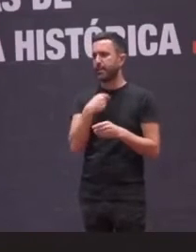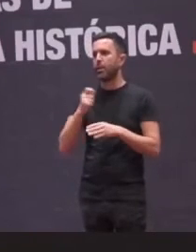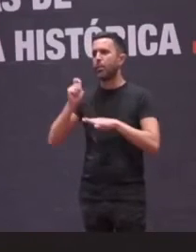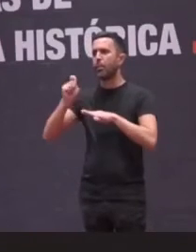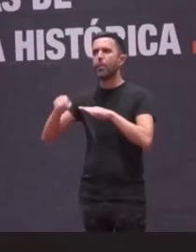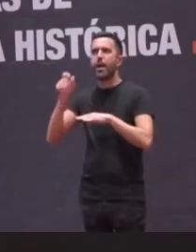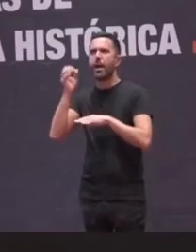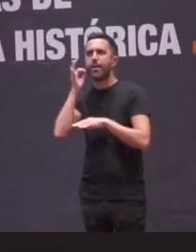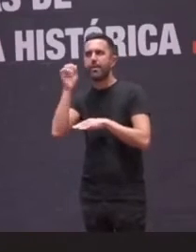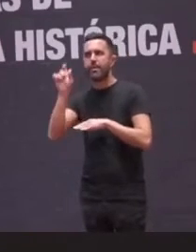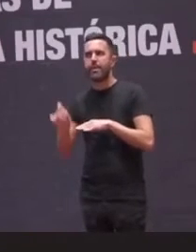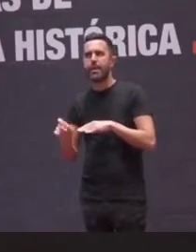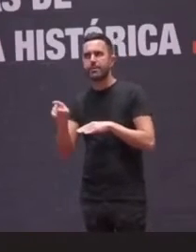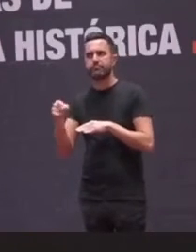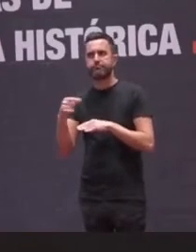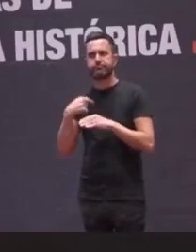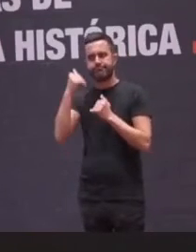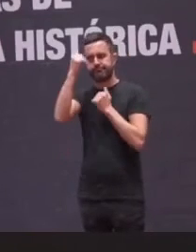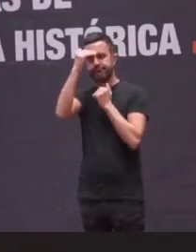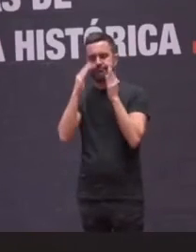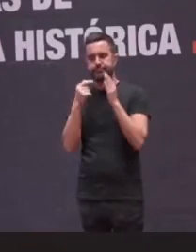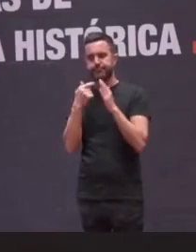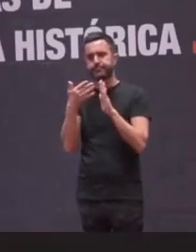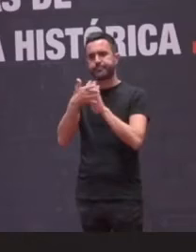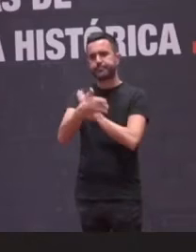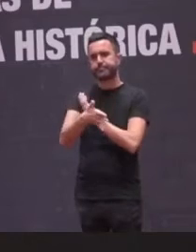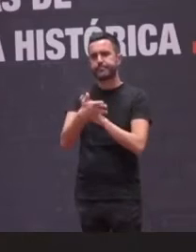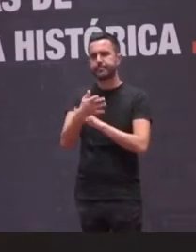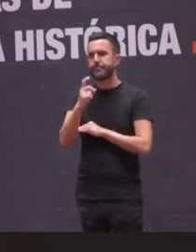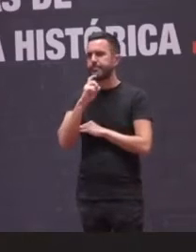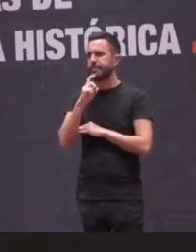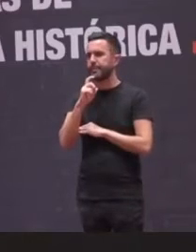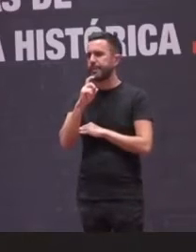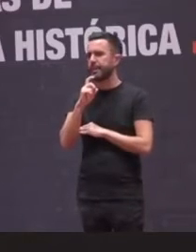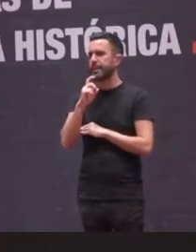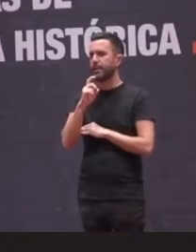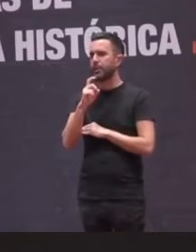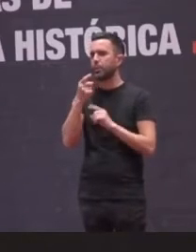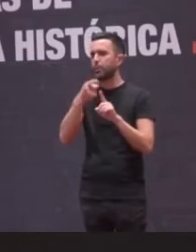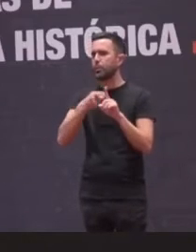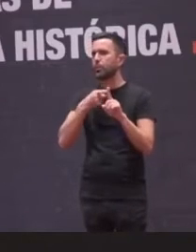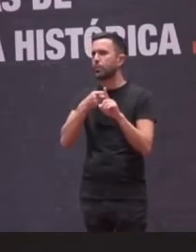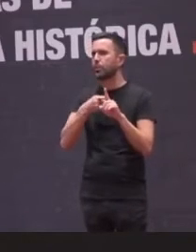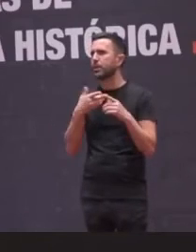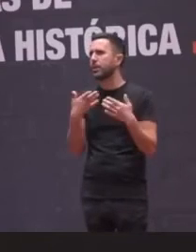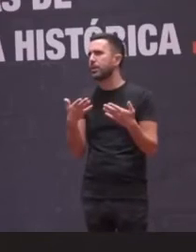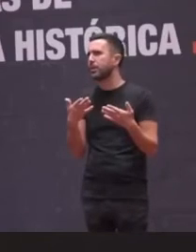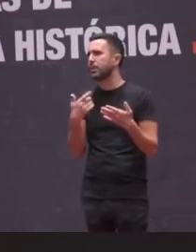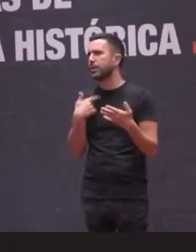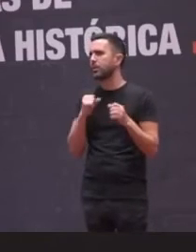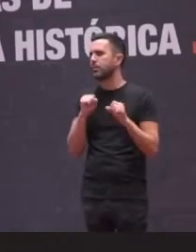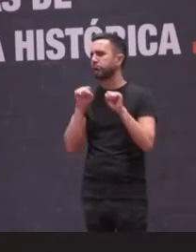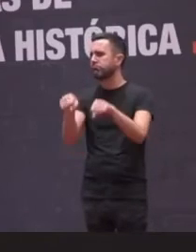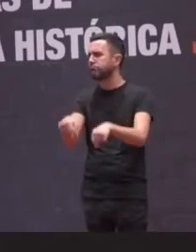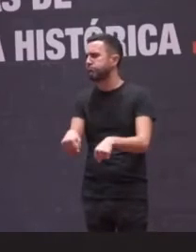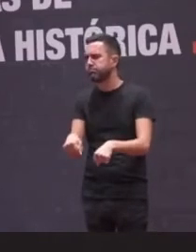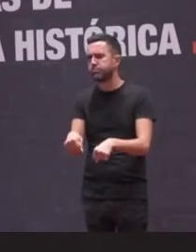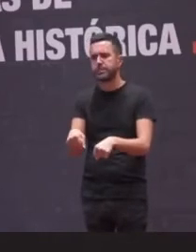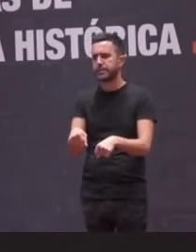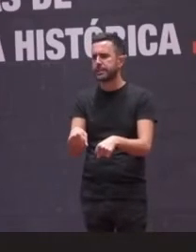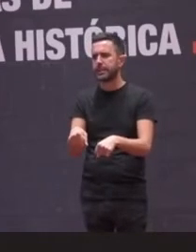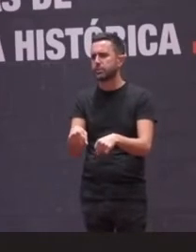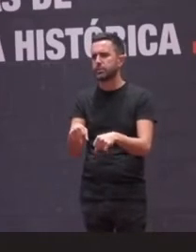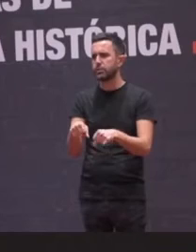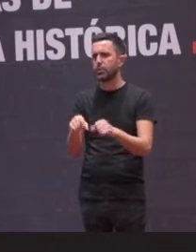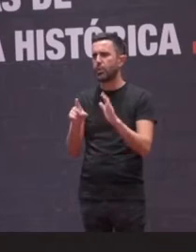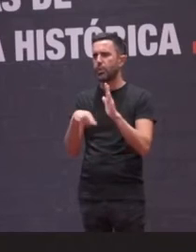abril. E o argumento que utiliza é ni se vai contra os propios actos, nin é retraso desleal.